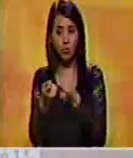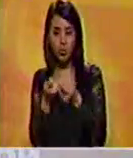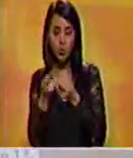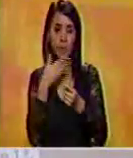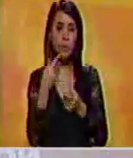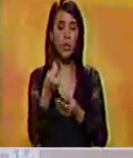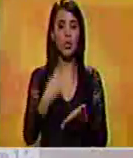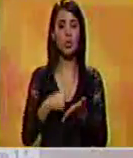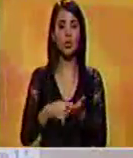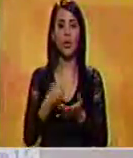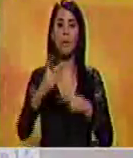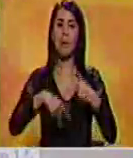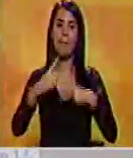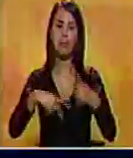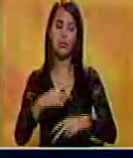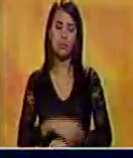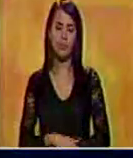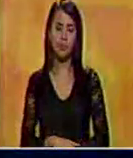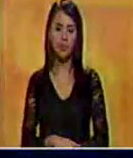insumos necesarios para la producción.